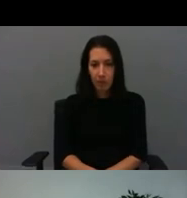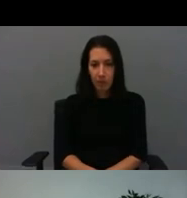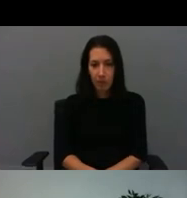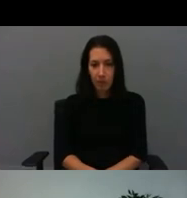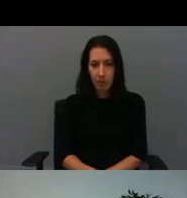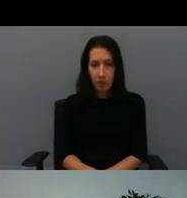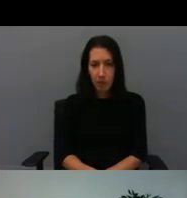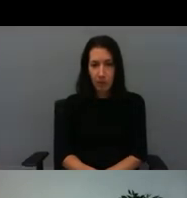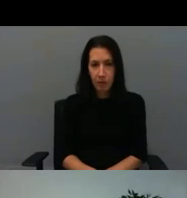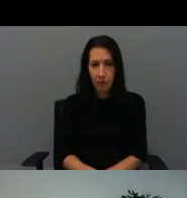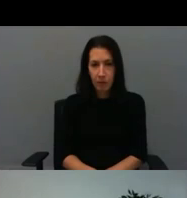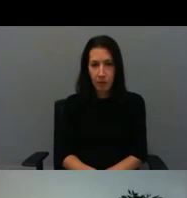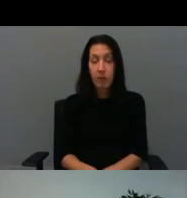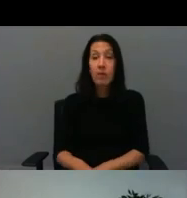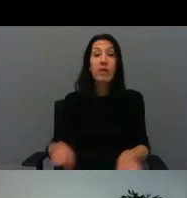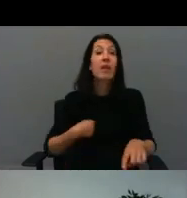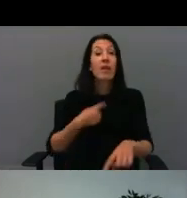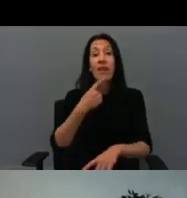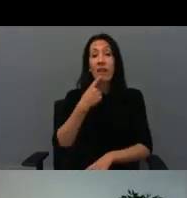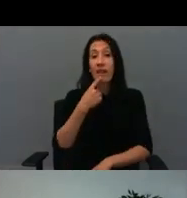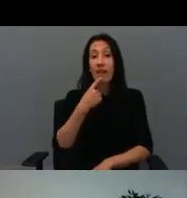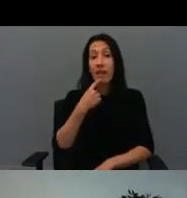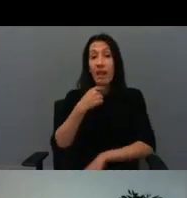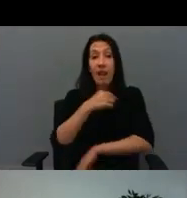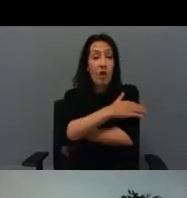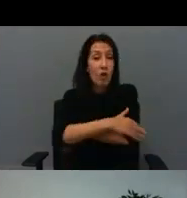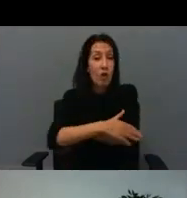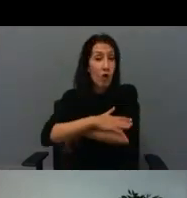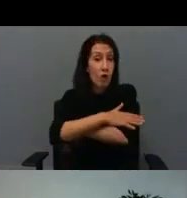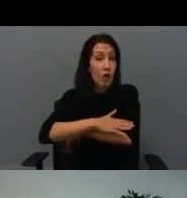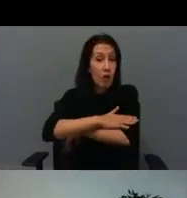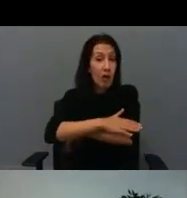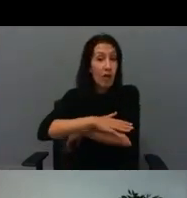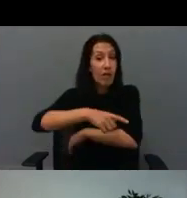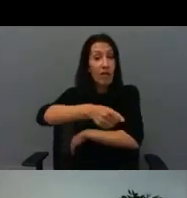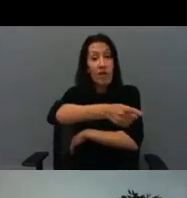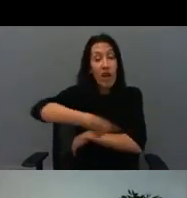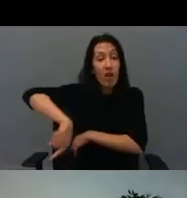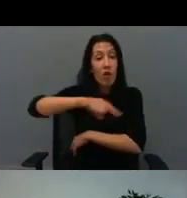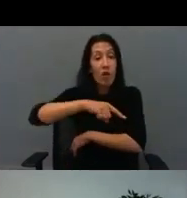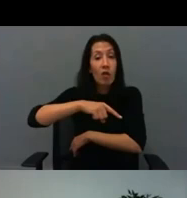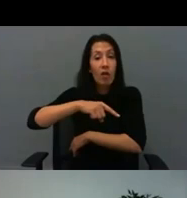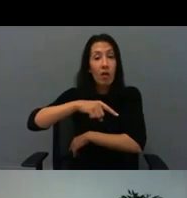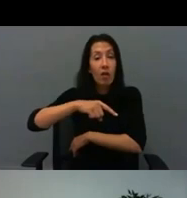El gobierno no se está dando cuenta. ¿Por qué se está dando cuenta?